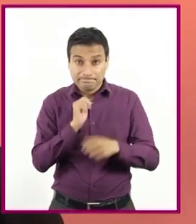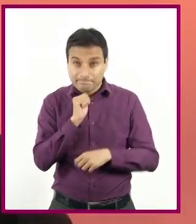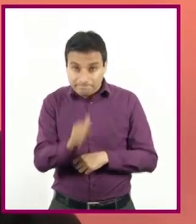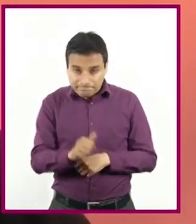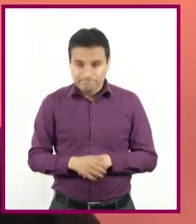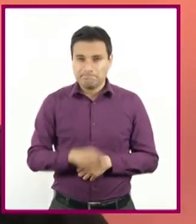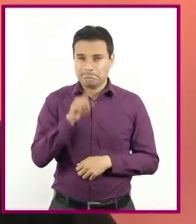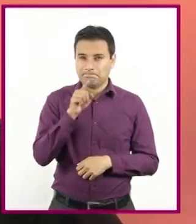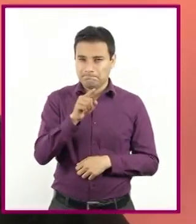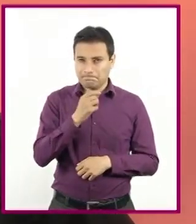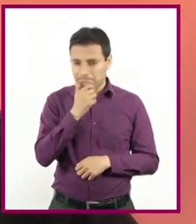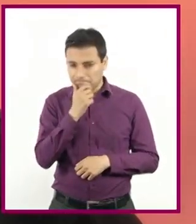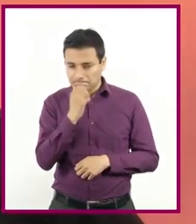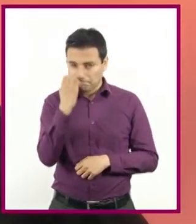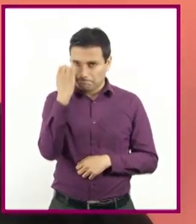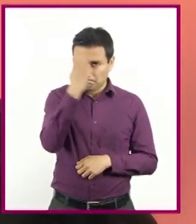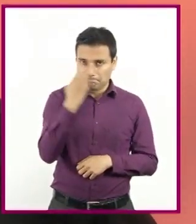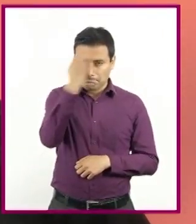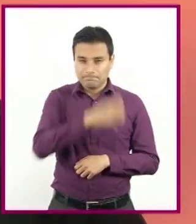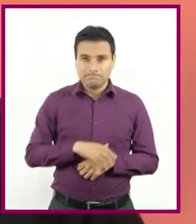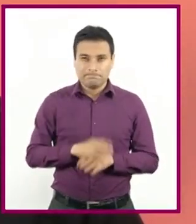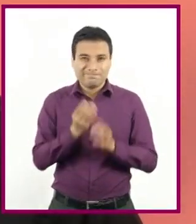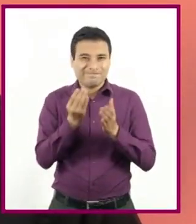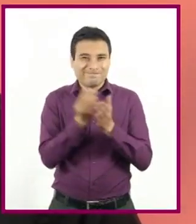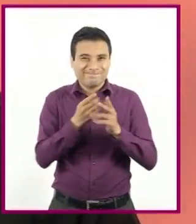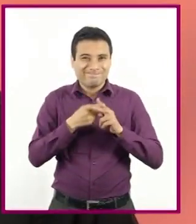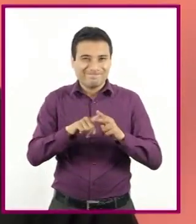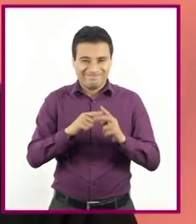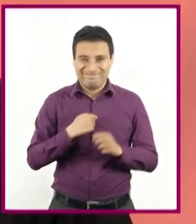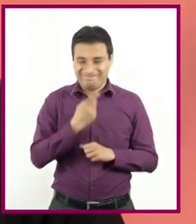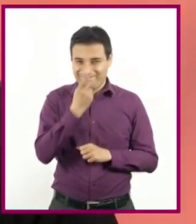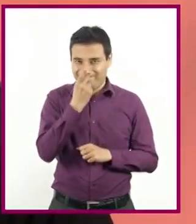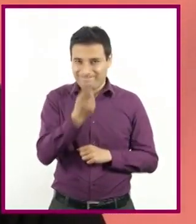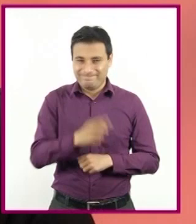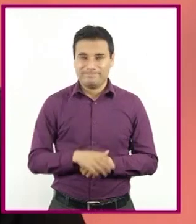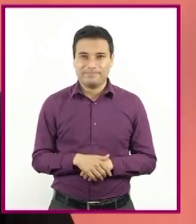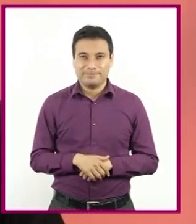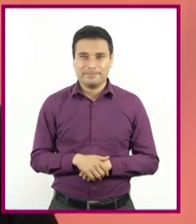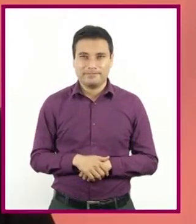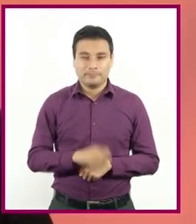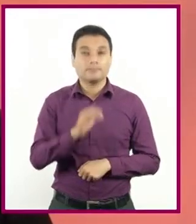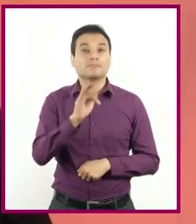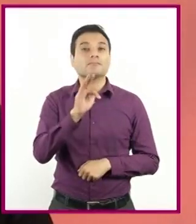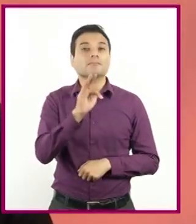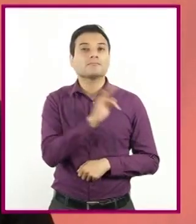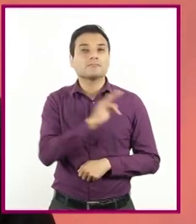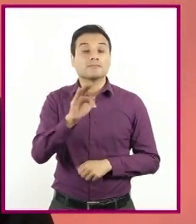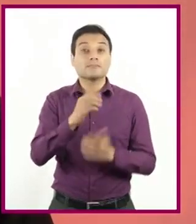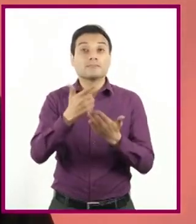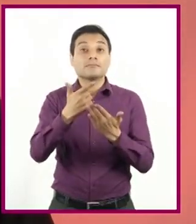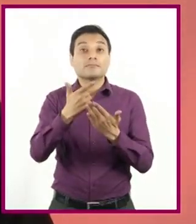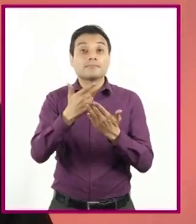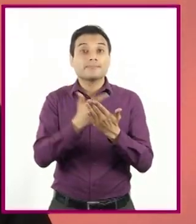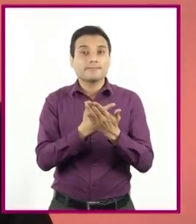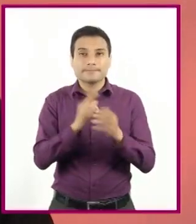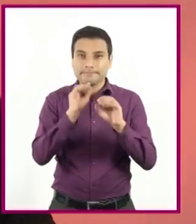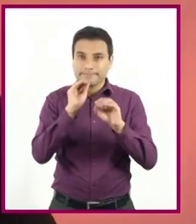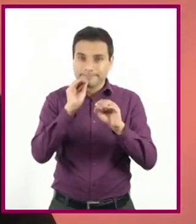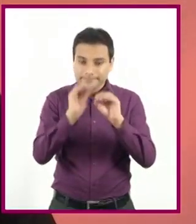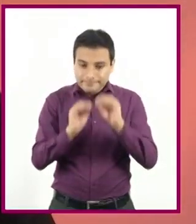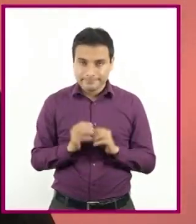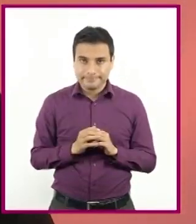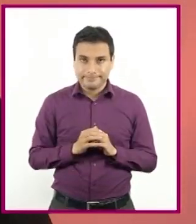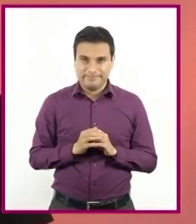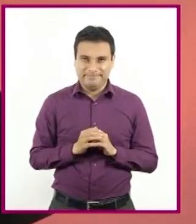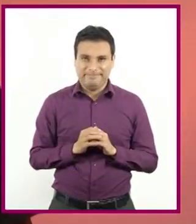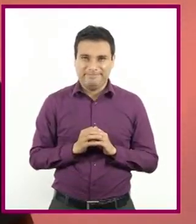¿Recuerdan que al inicio de la sesión hablamos sobre la posibilidad de elaborar una lista que nos ayudara a elegir los distintos